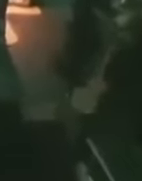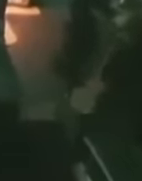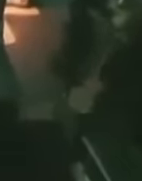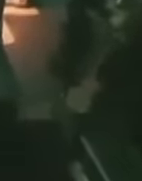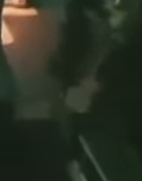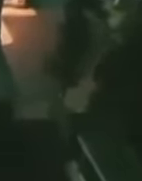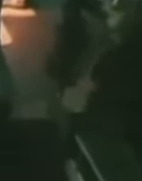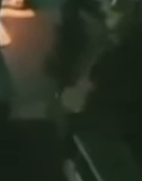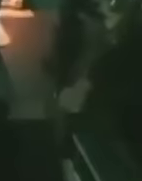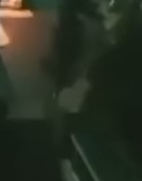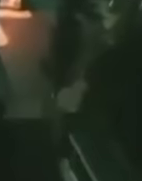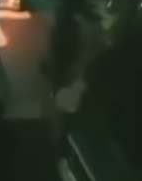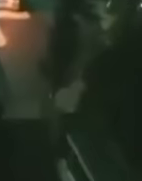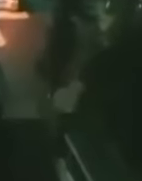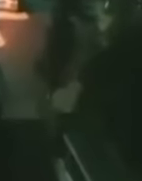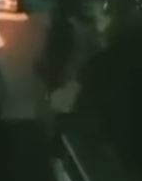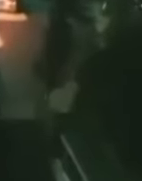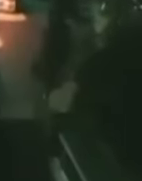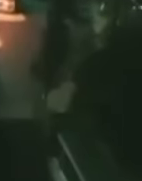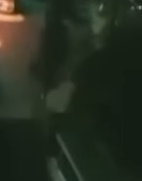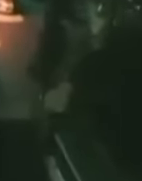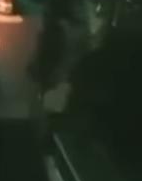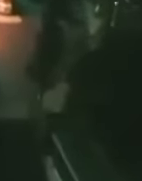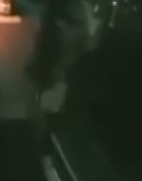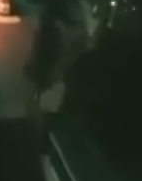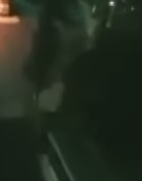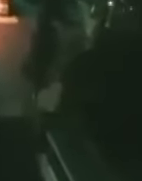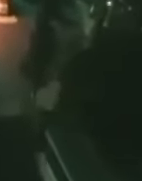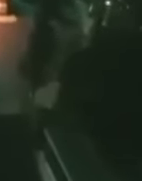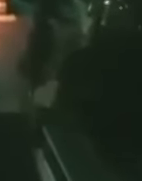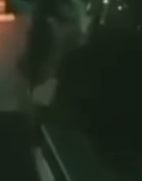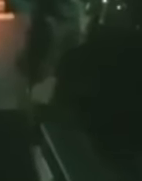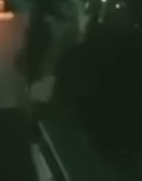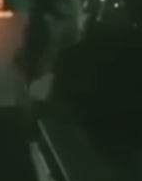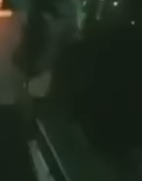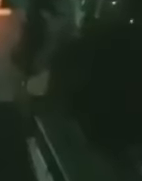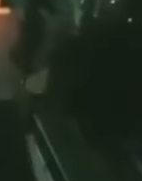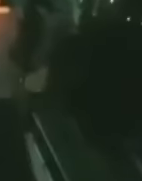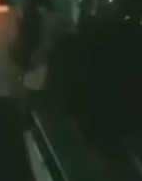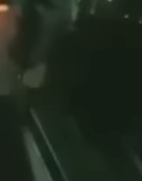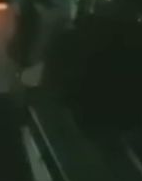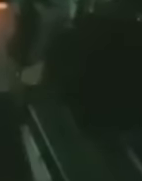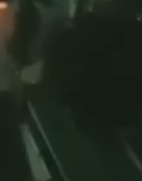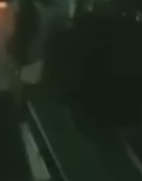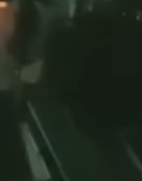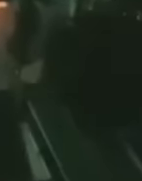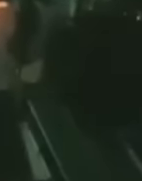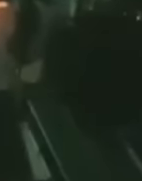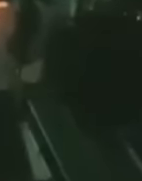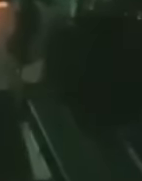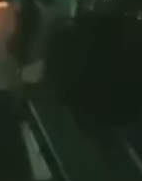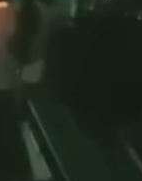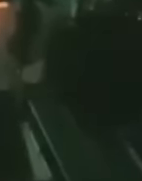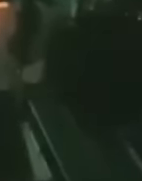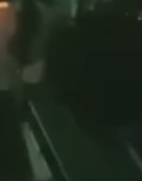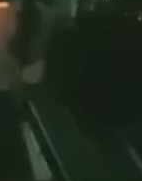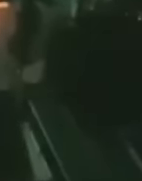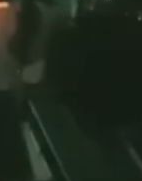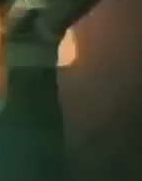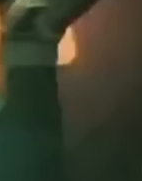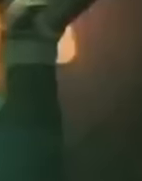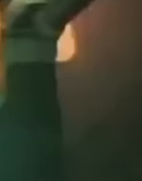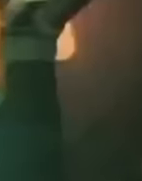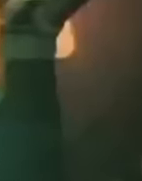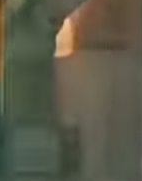Gobierno Nacional ante el diálogo desde el Palacio de Miraflores. Este encuentro se estará dando